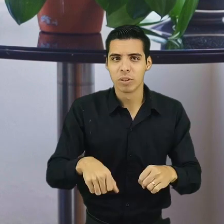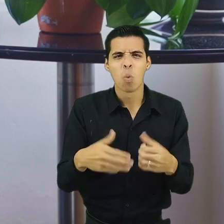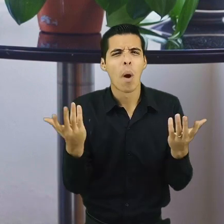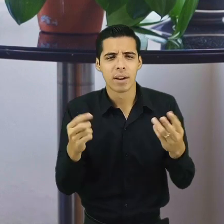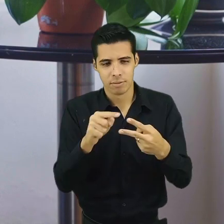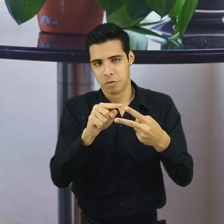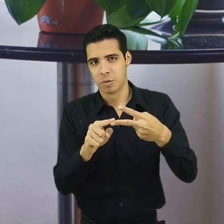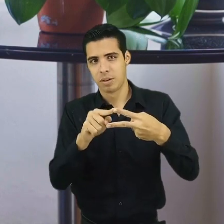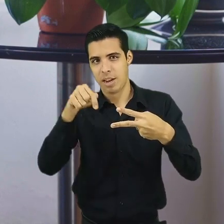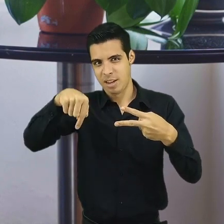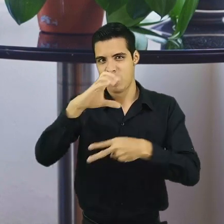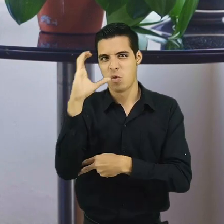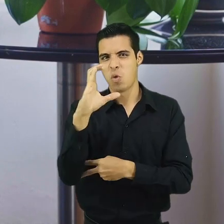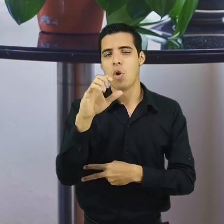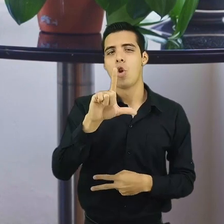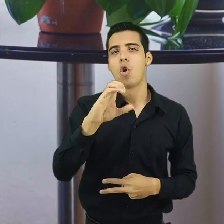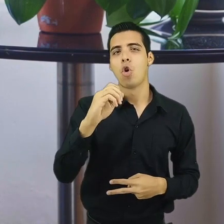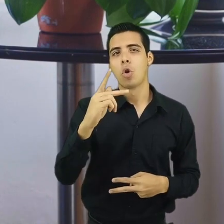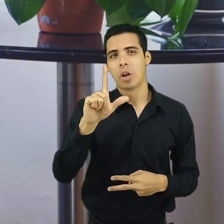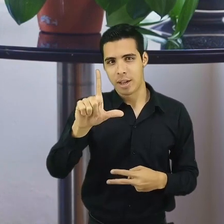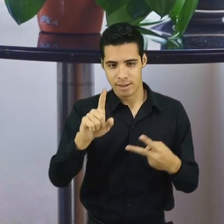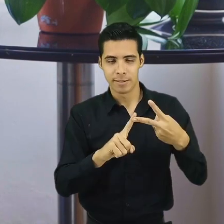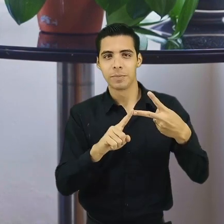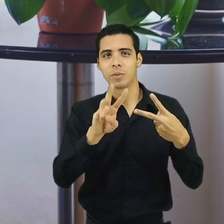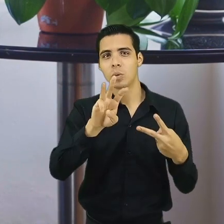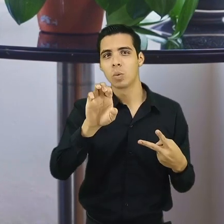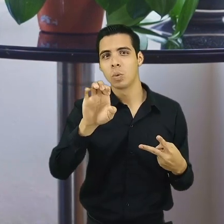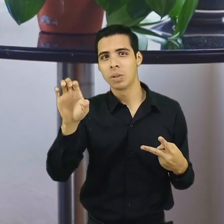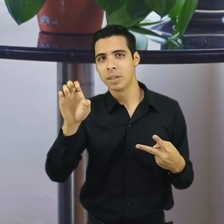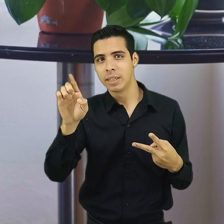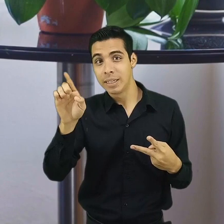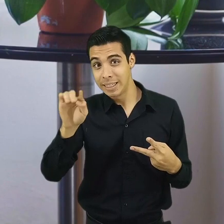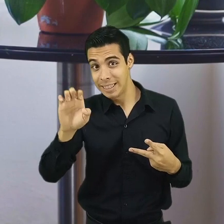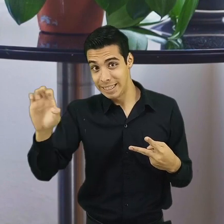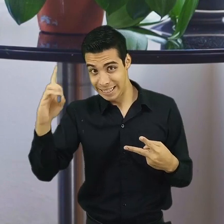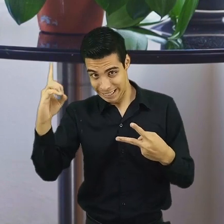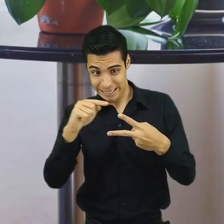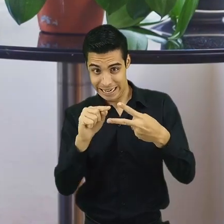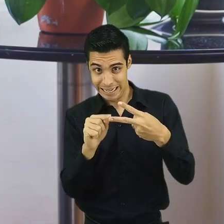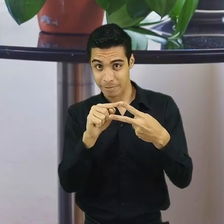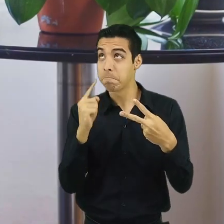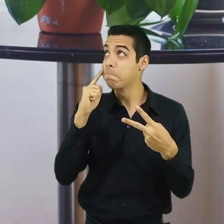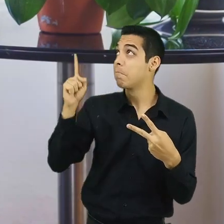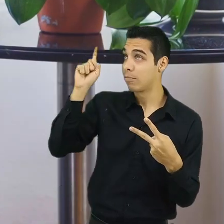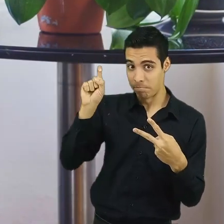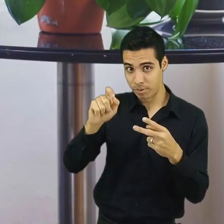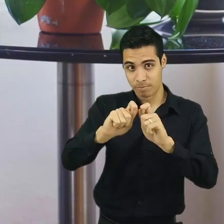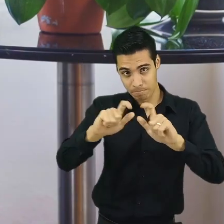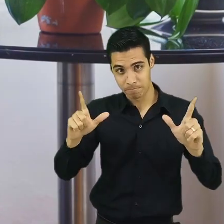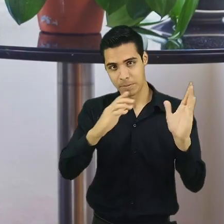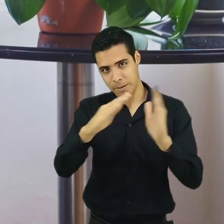está Local y por el otro lado está Wisit. Ambos te los dejo aquí en las tarjeticas que en este momento están saliendo en pantalla. Dentro del crowdfunding